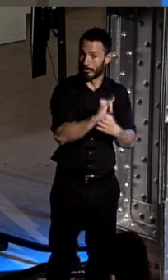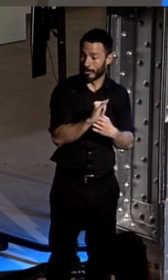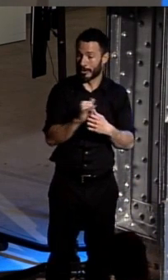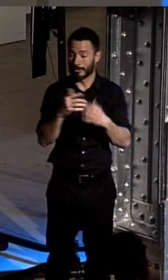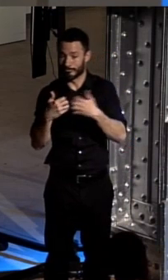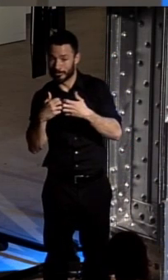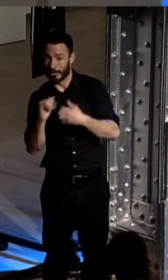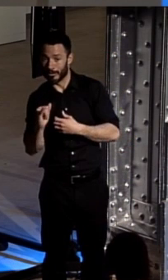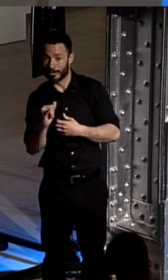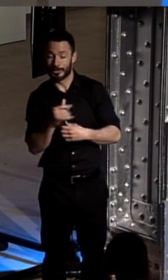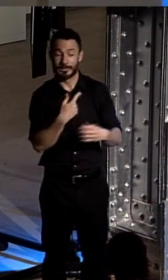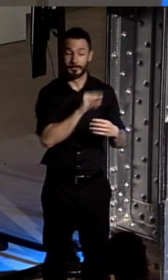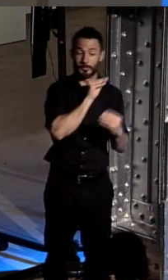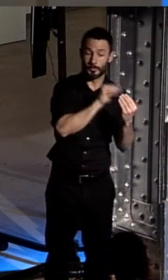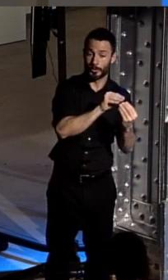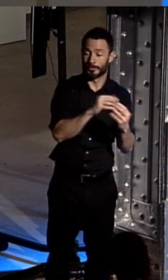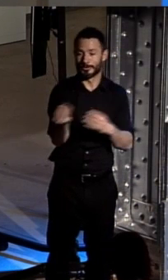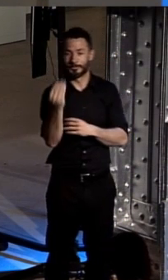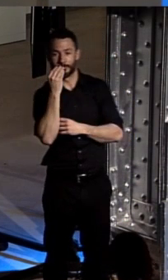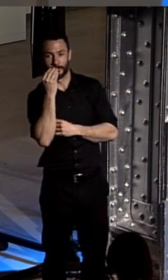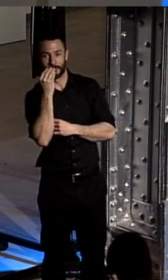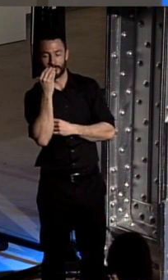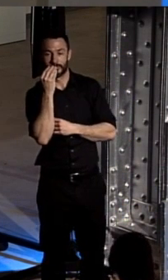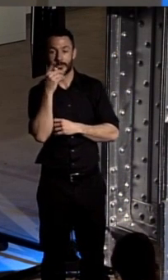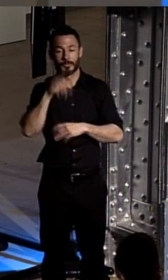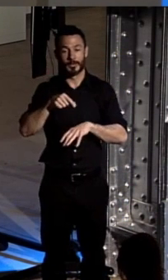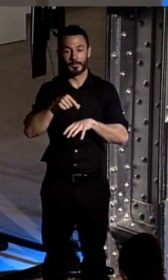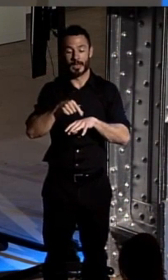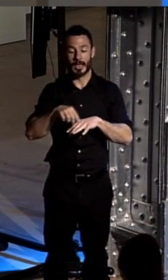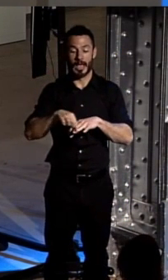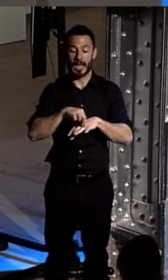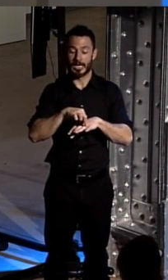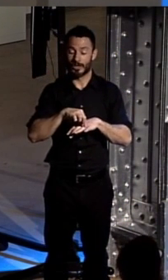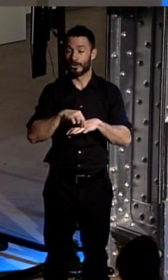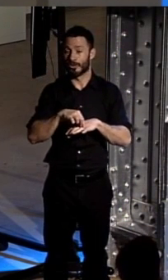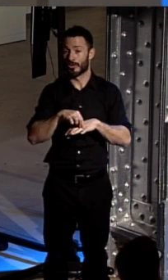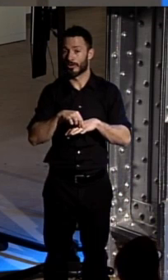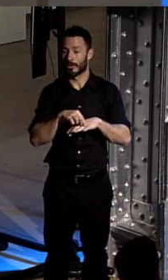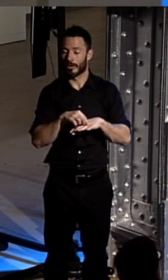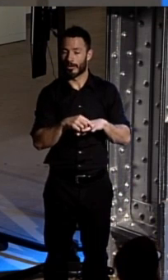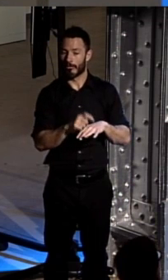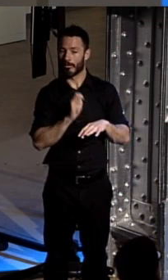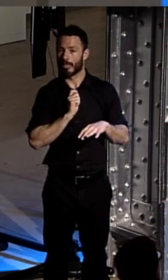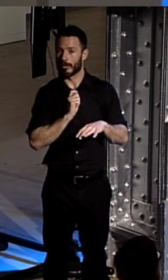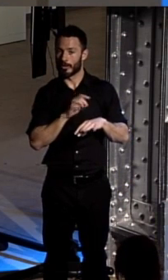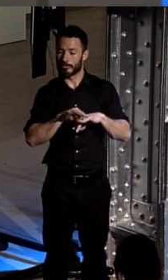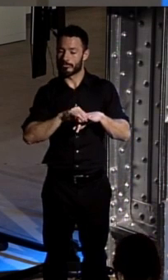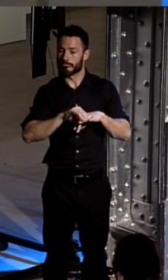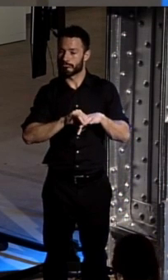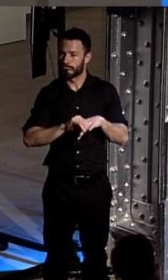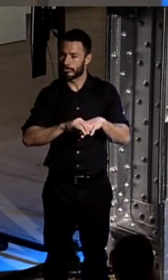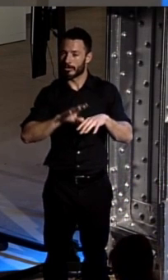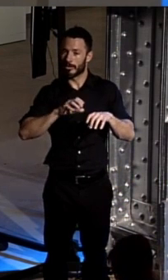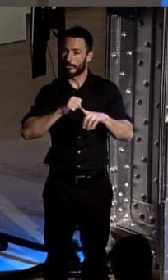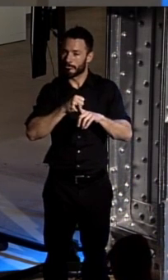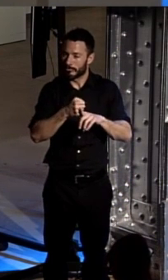tú sientes el beso. O esto, por ejemplo, es un anillo que también te envía un feedback, te va apretando el dedo o no en función